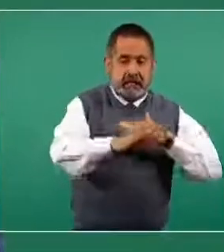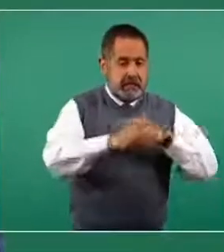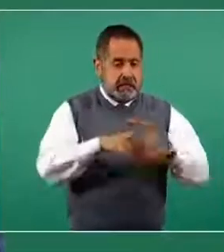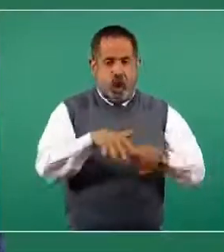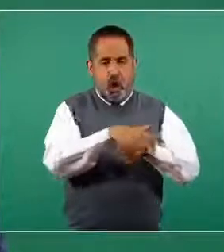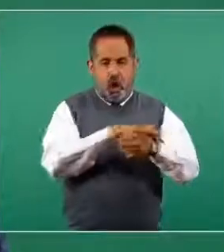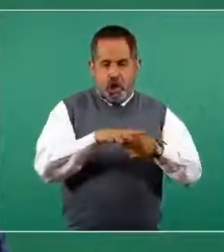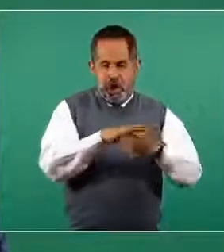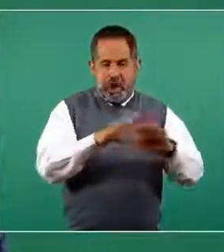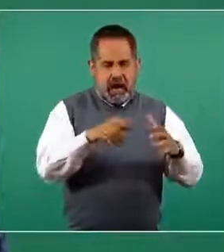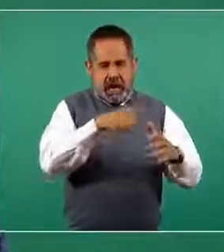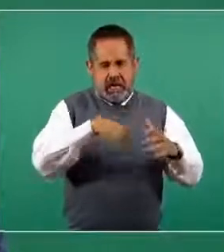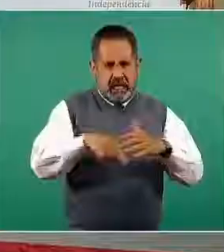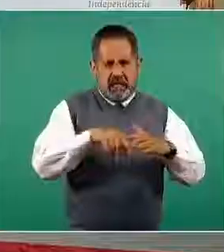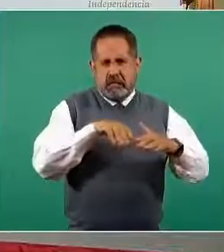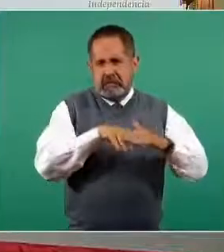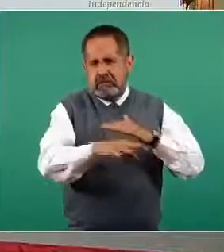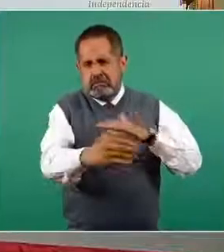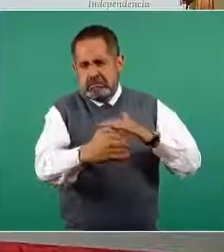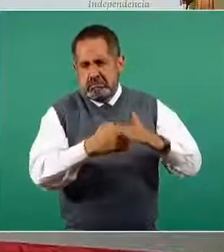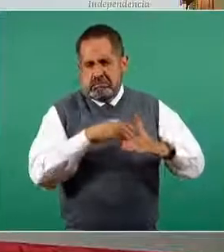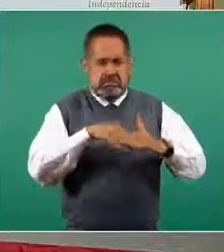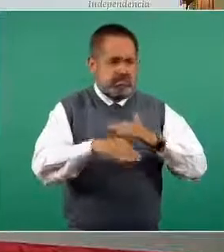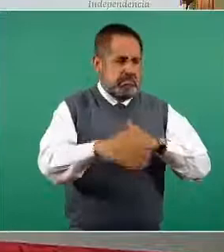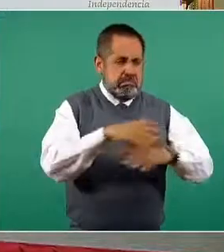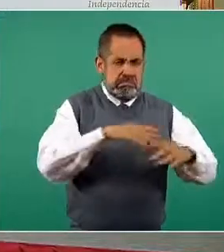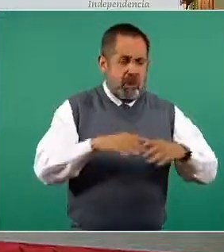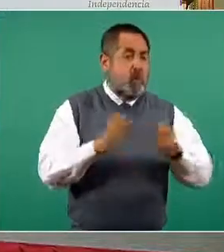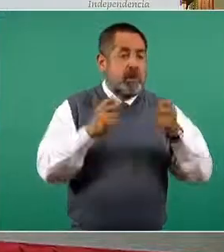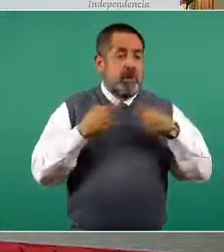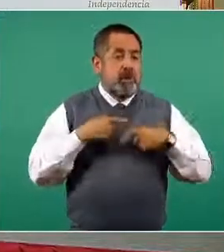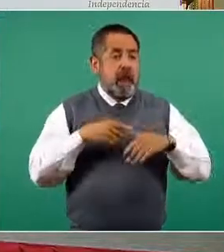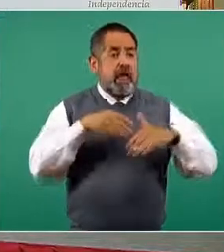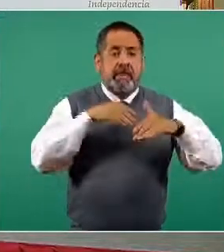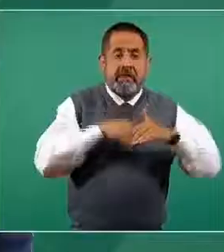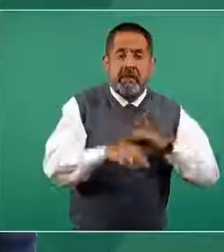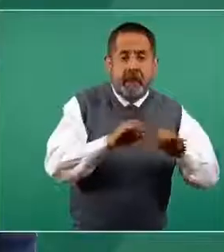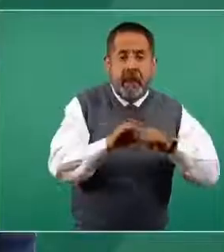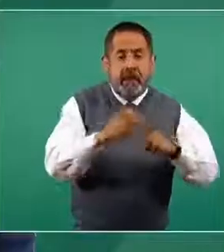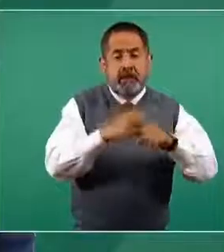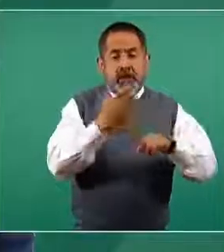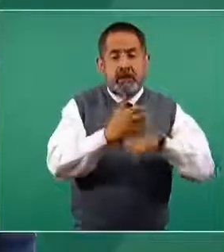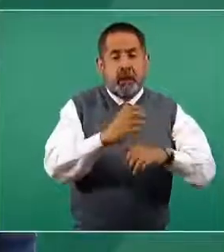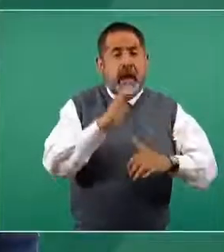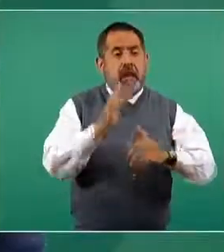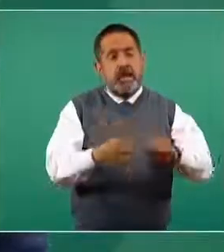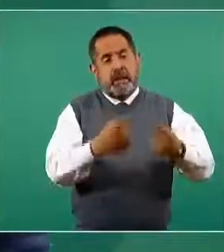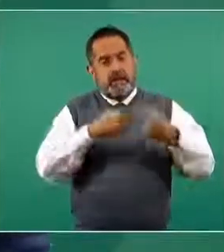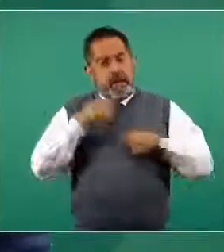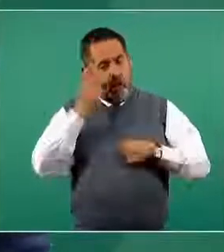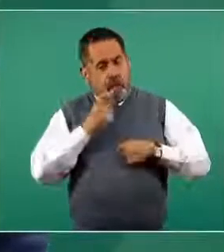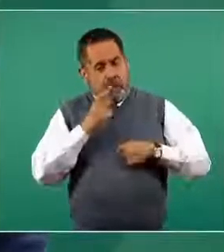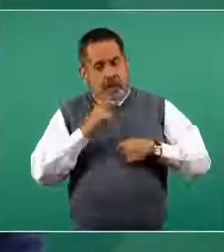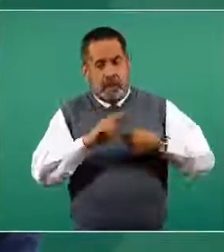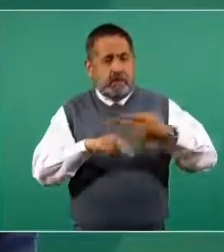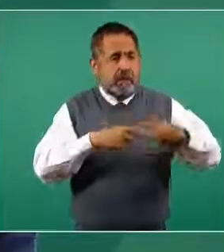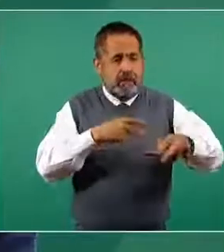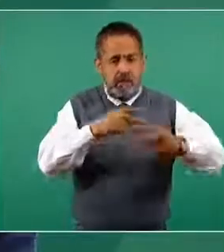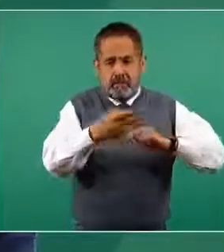locales. Prácticamente algunas personas trabajan allá en Estados Unidos, regresan a dormir aquí o